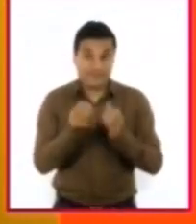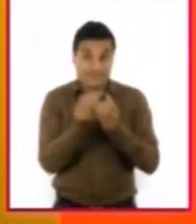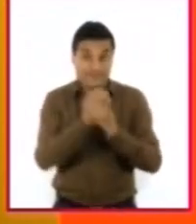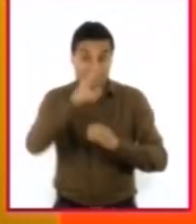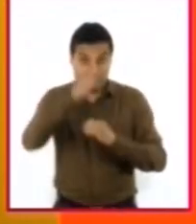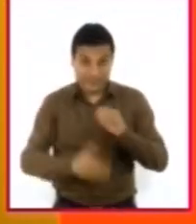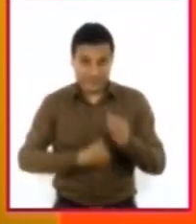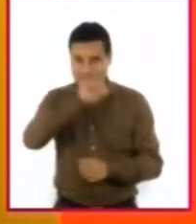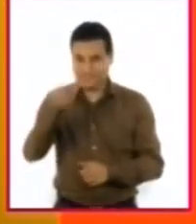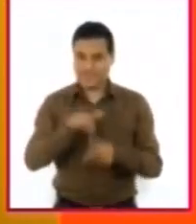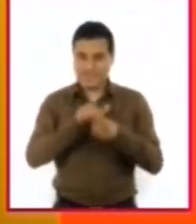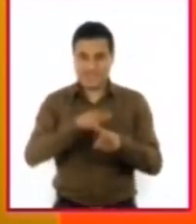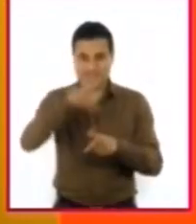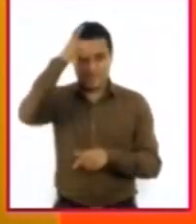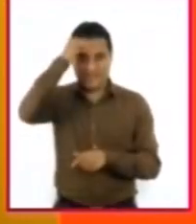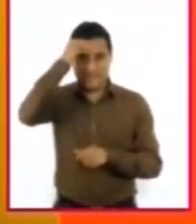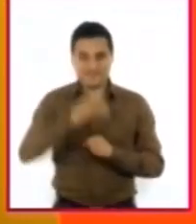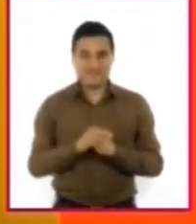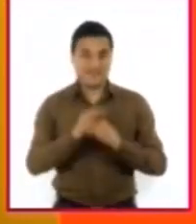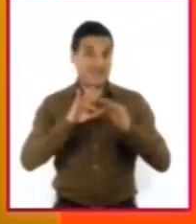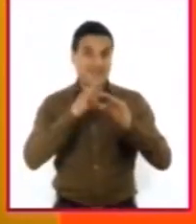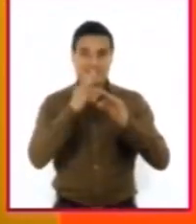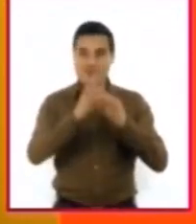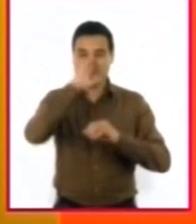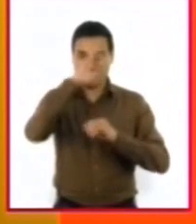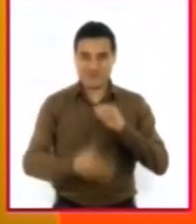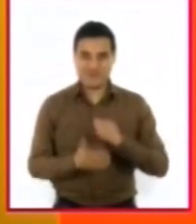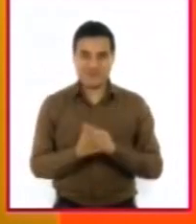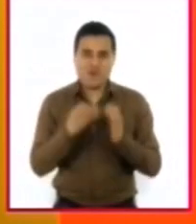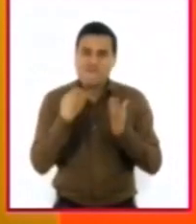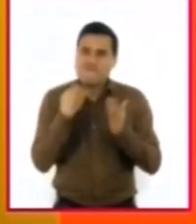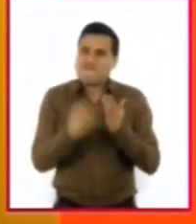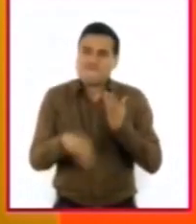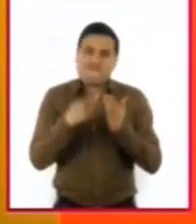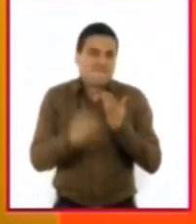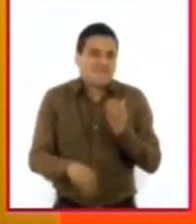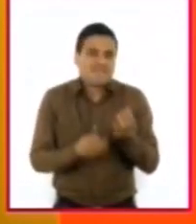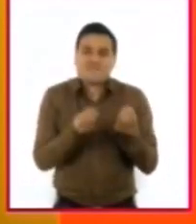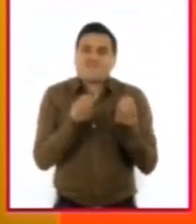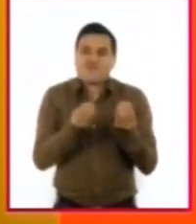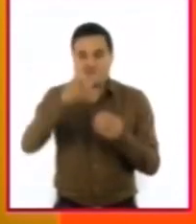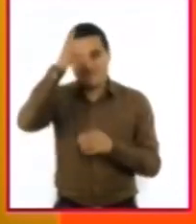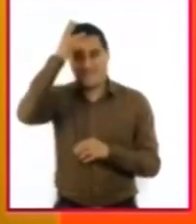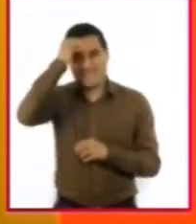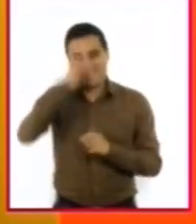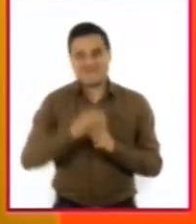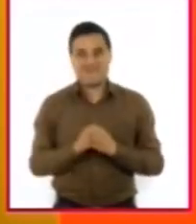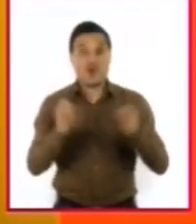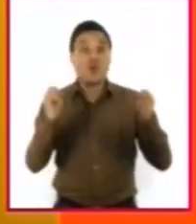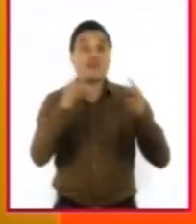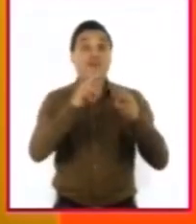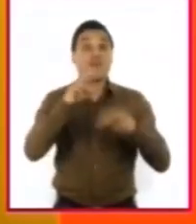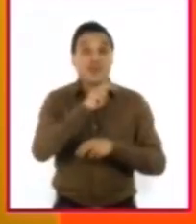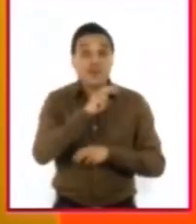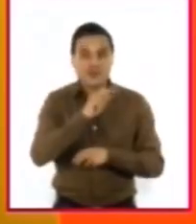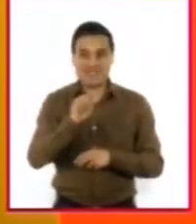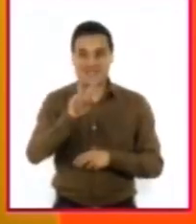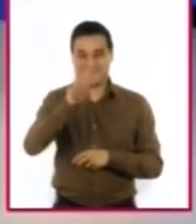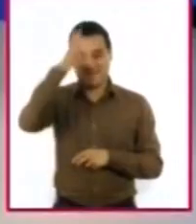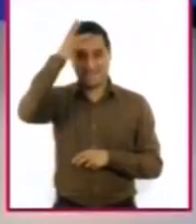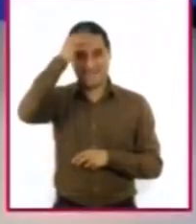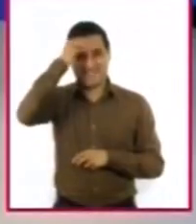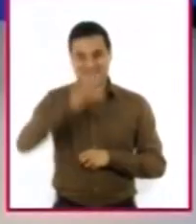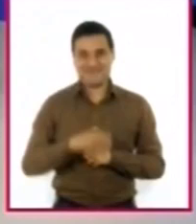seguimos aprendiendo. Listo, terminamos, pero aún nos queda mucho por explorar y descubrir. Así que nos vemos pronto aquí en Aprende en Casa